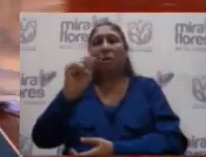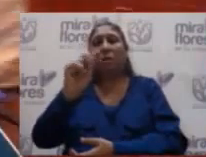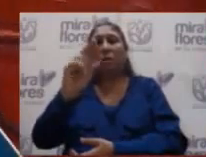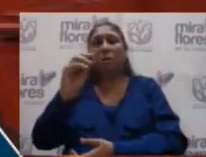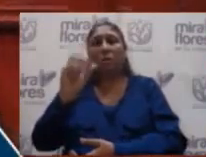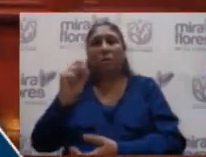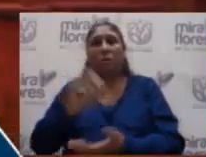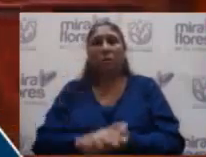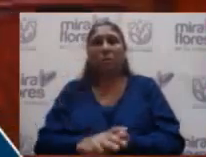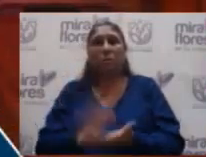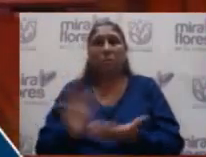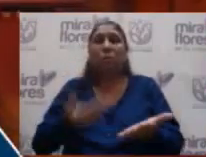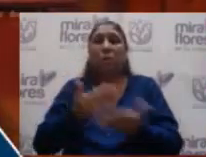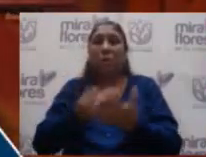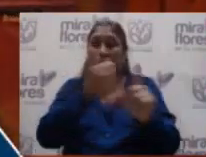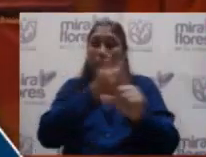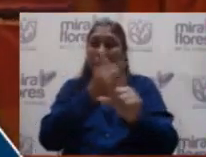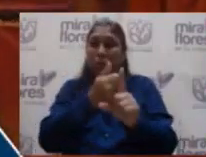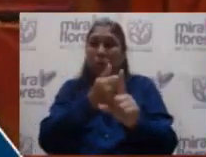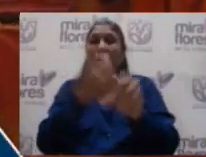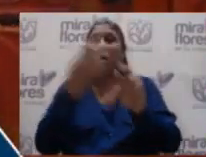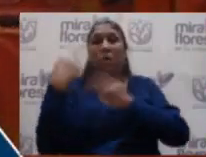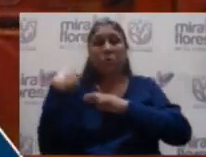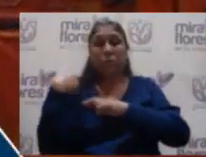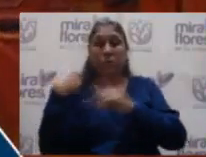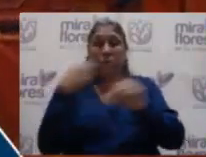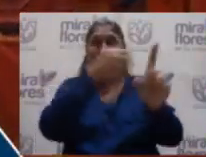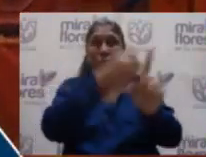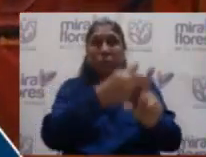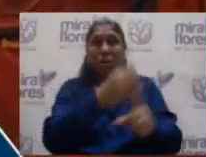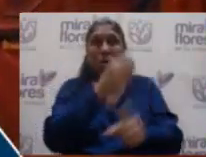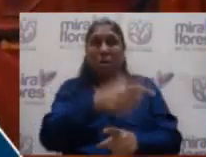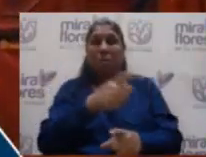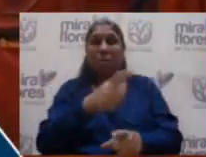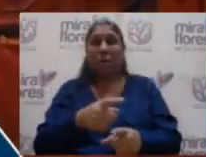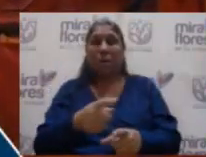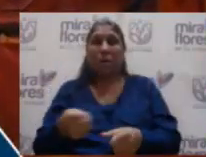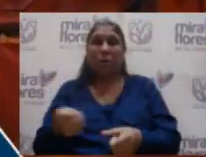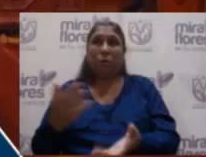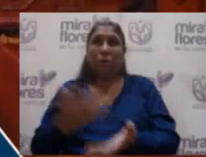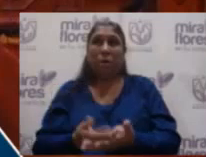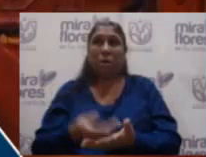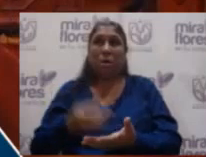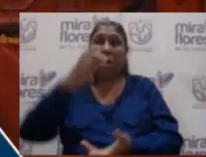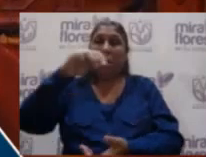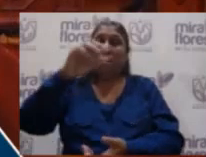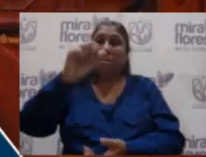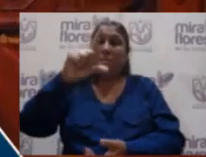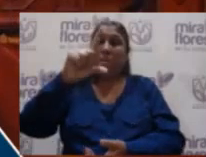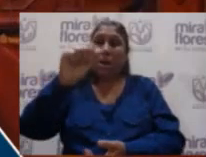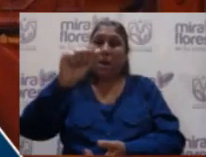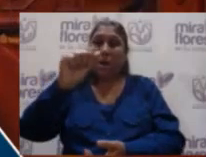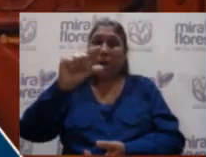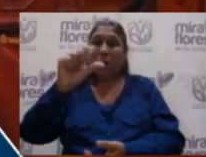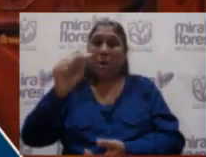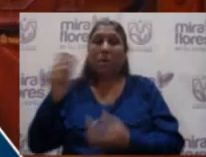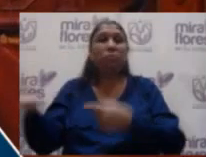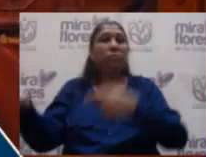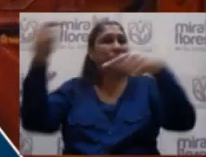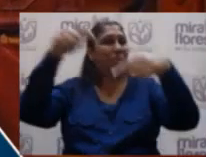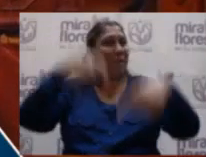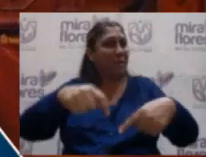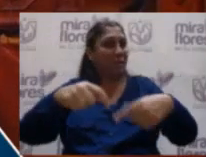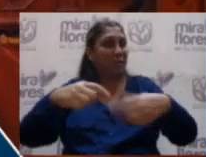a comisionarlo usted para que consiga que los inversionistas de Málaga lleguen y se presenten pues al momento